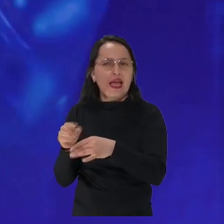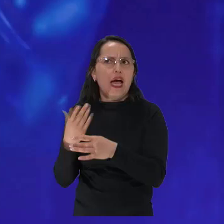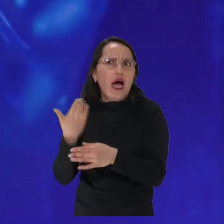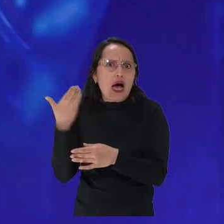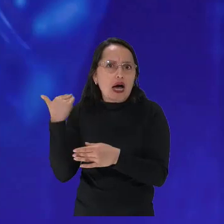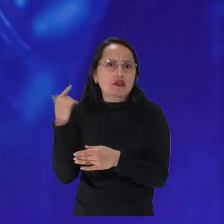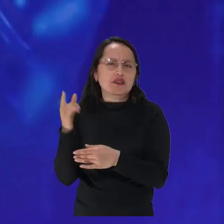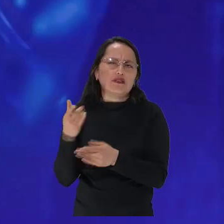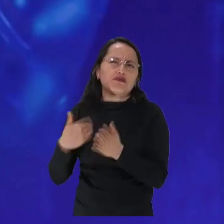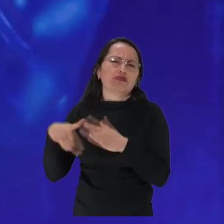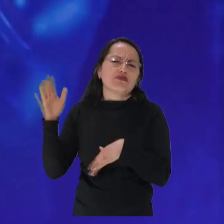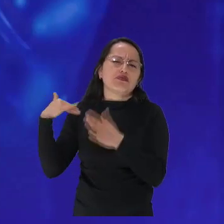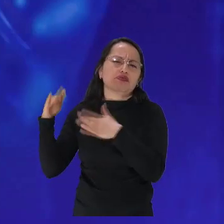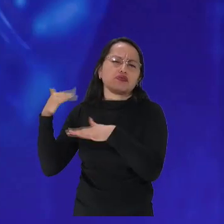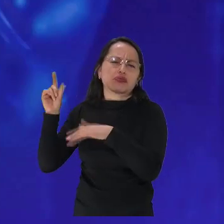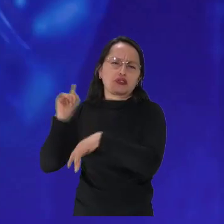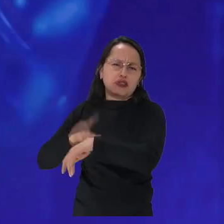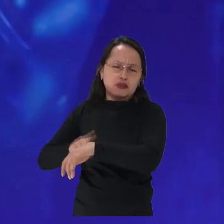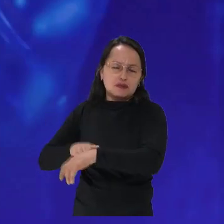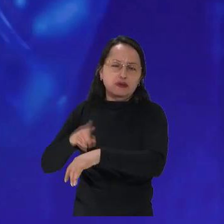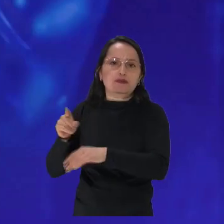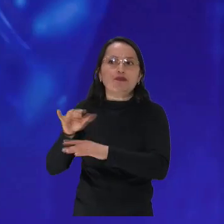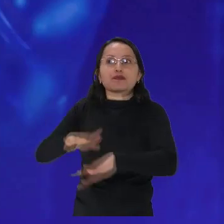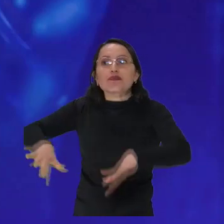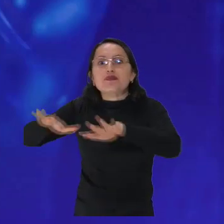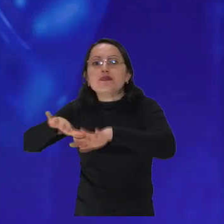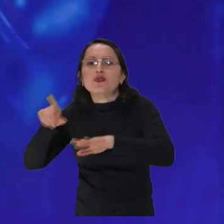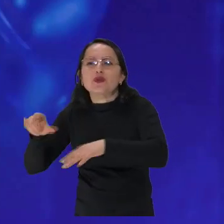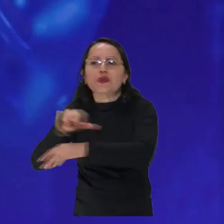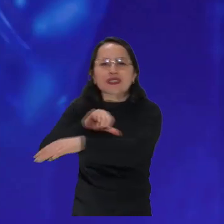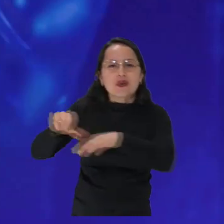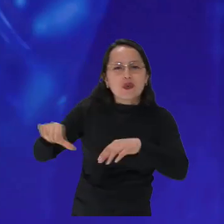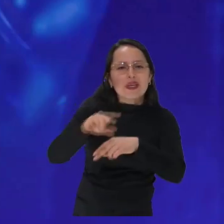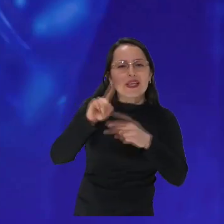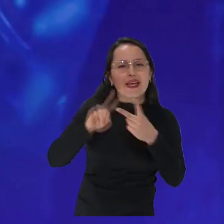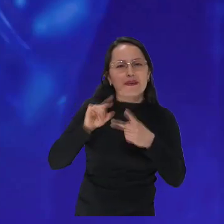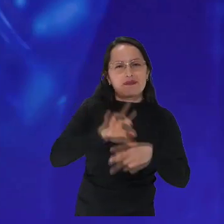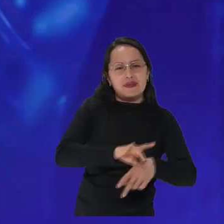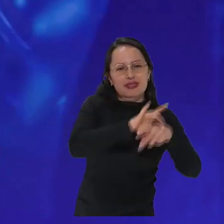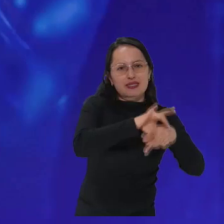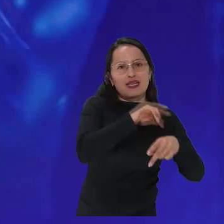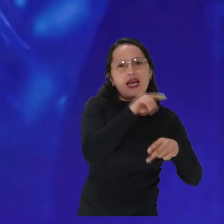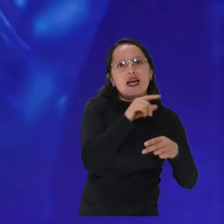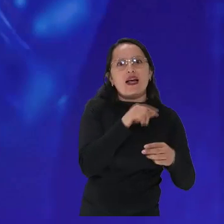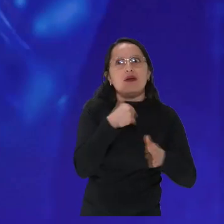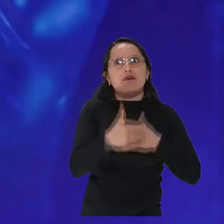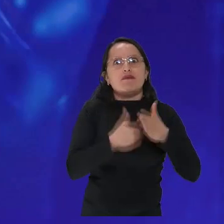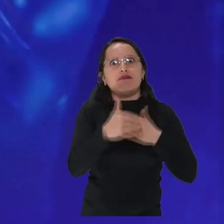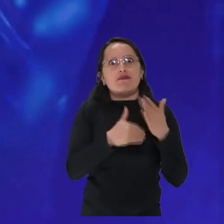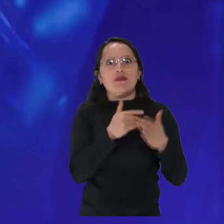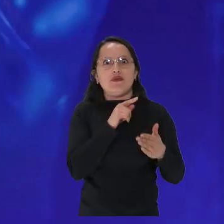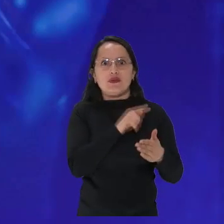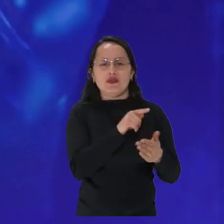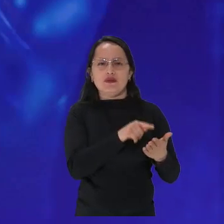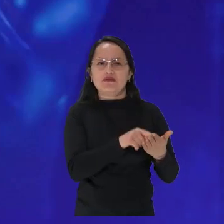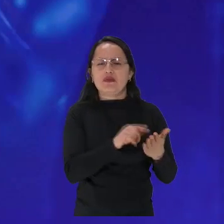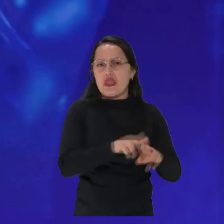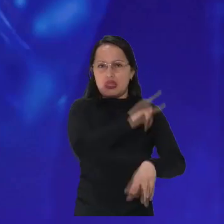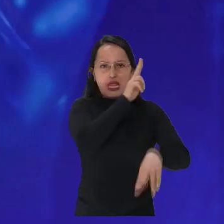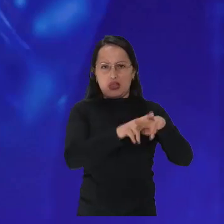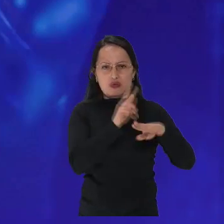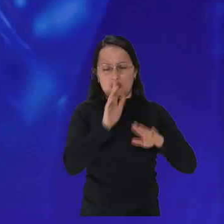antes, o hace mucho tiempo, pues los escenarios quirúrgicos y la medicina se desenvolvieron de una manera muy rústica, pero todo